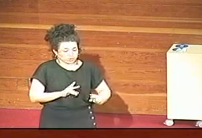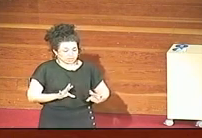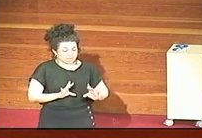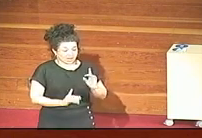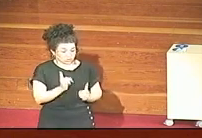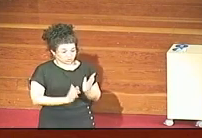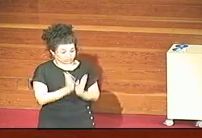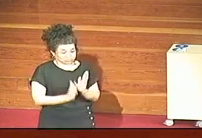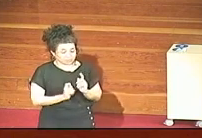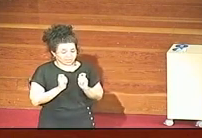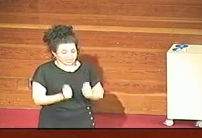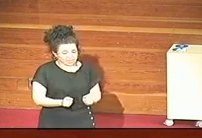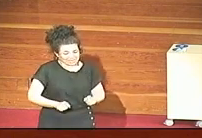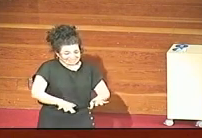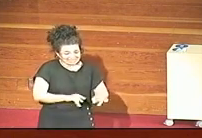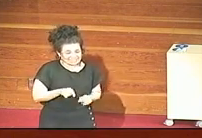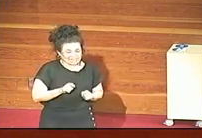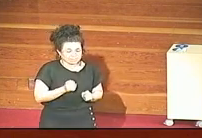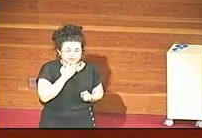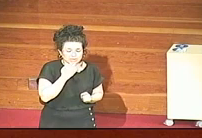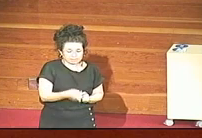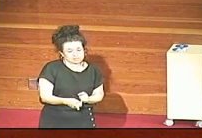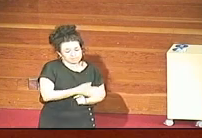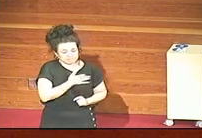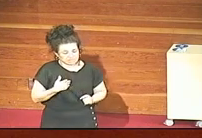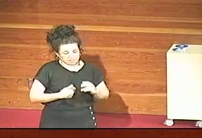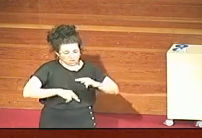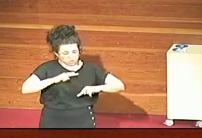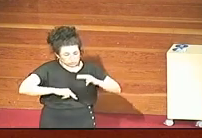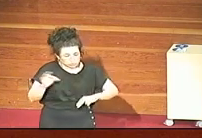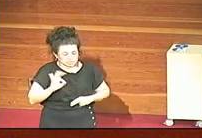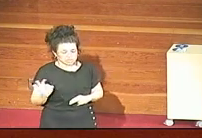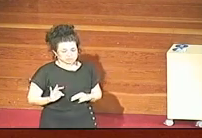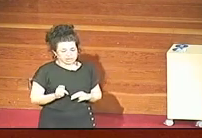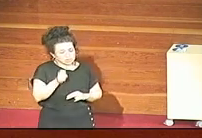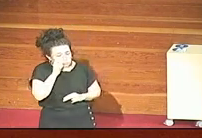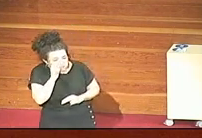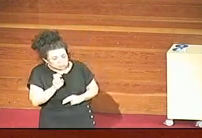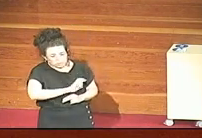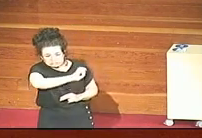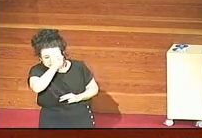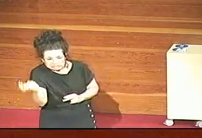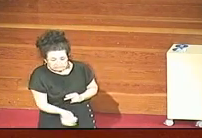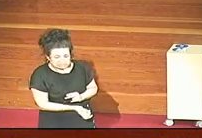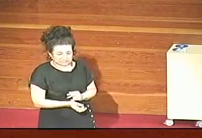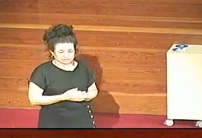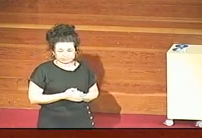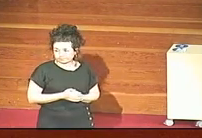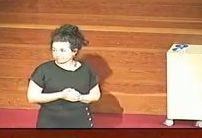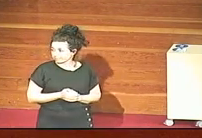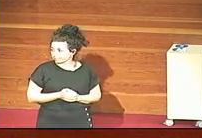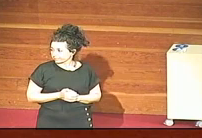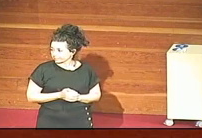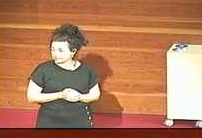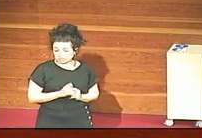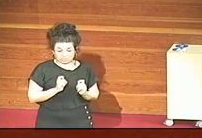entonces van a tener un interés urbanístico bien sea turístico o para viviendas o para lo que sea y depende cada